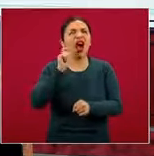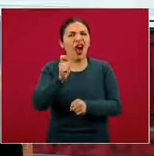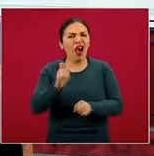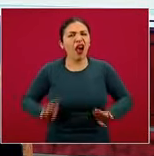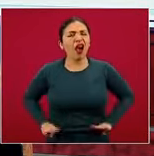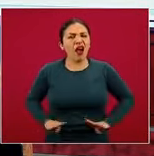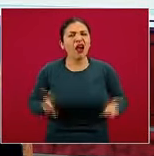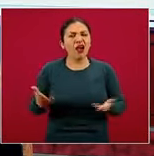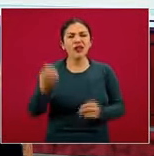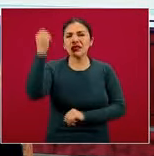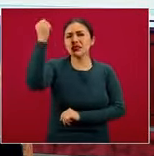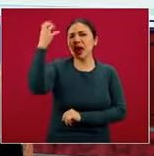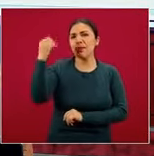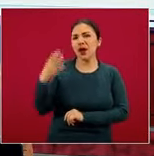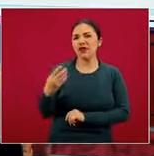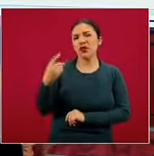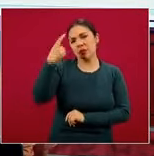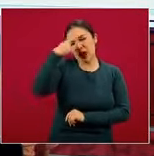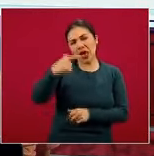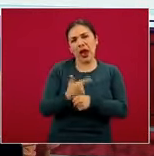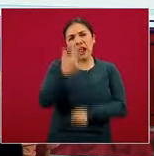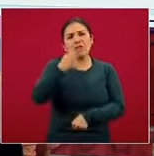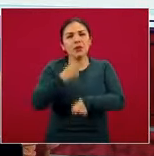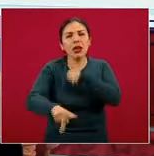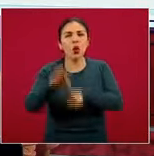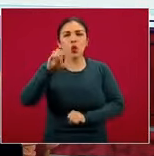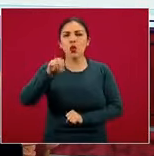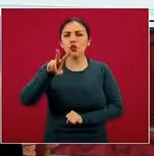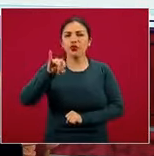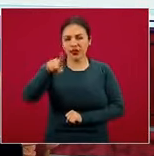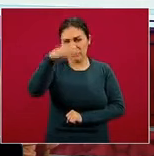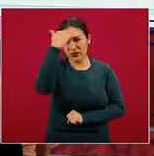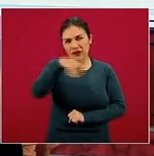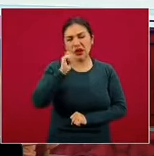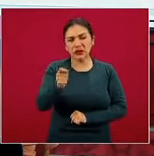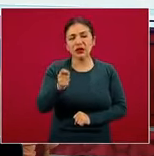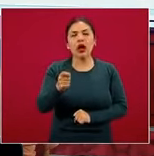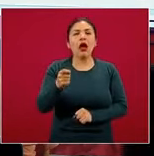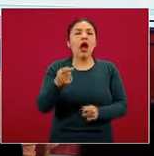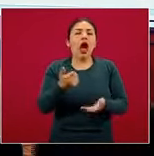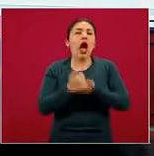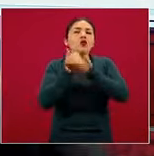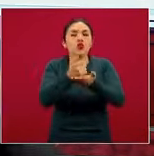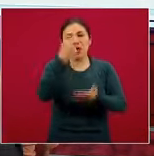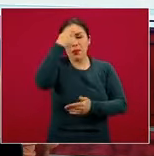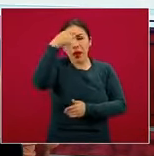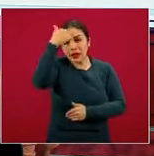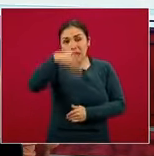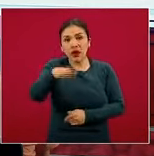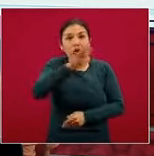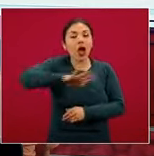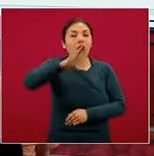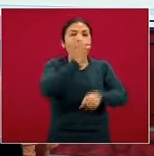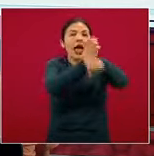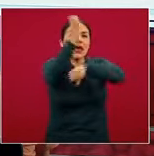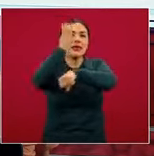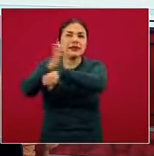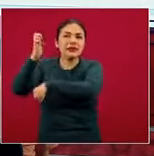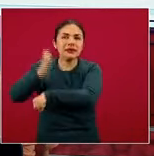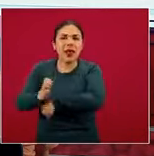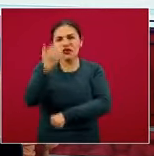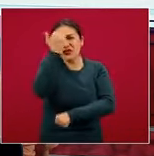por el semáforo de riesgo COVID, que como sabemos es un instrumento que permite a las entidades